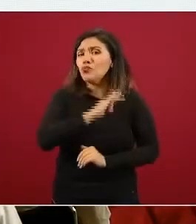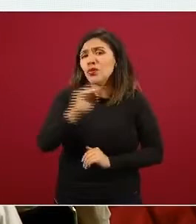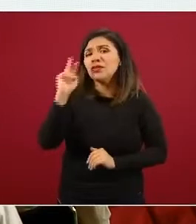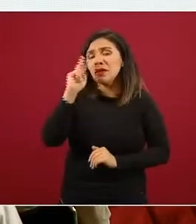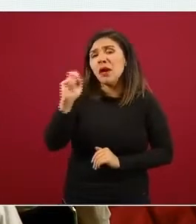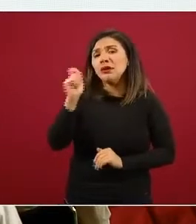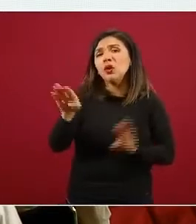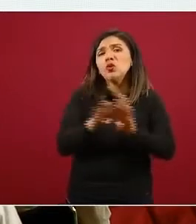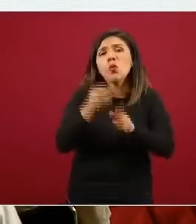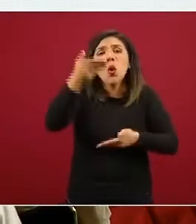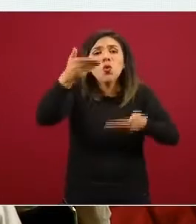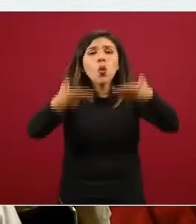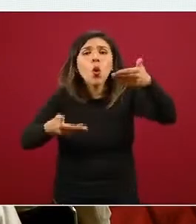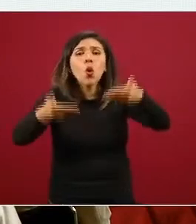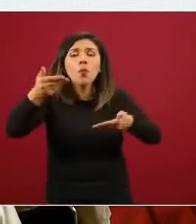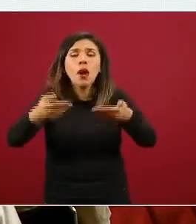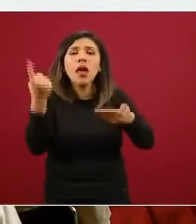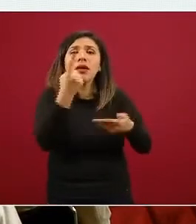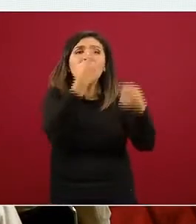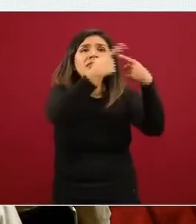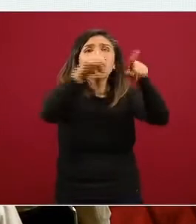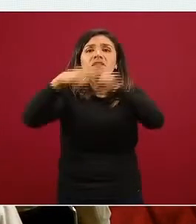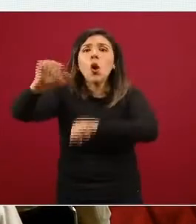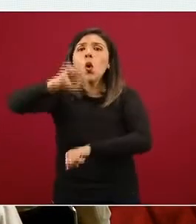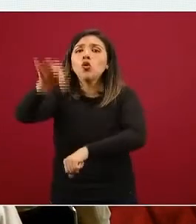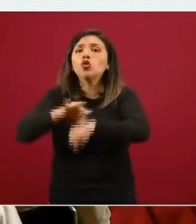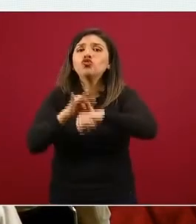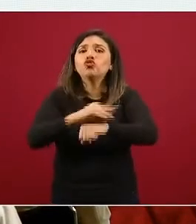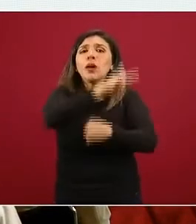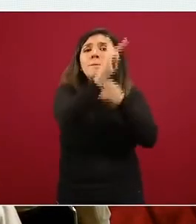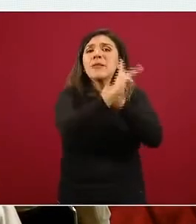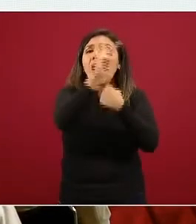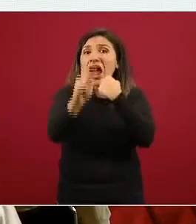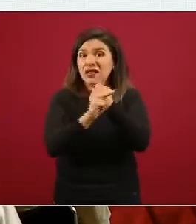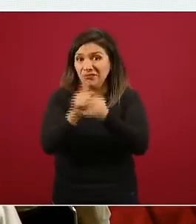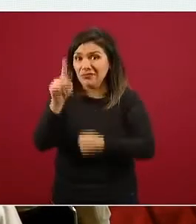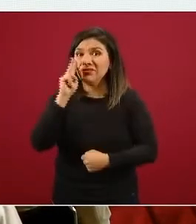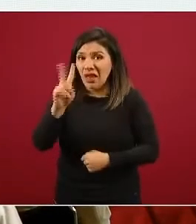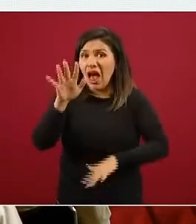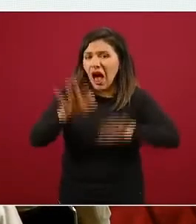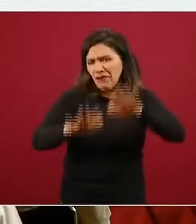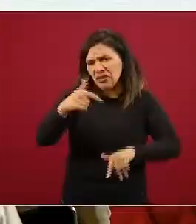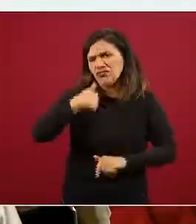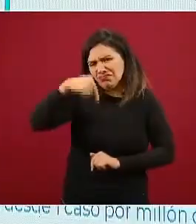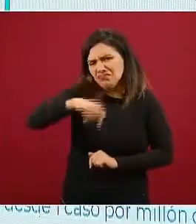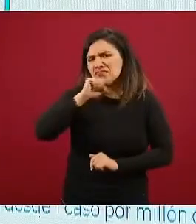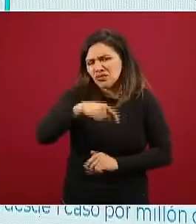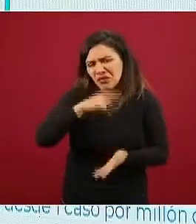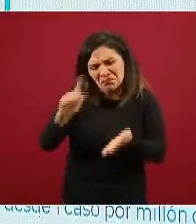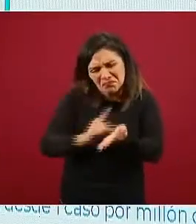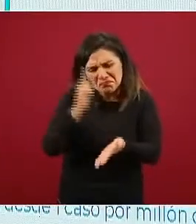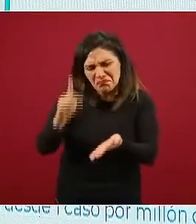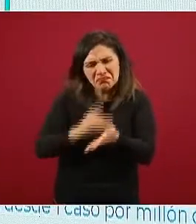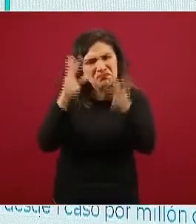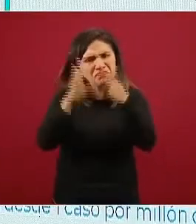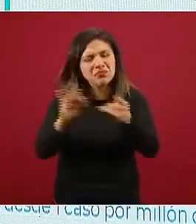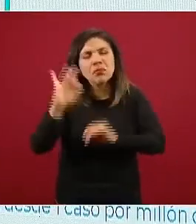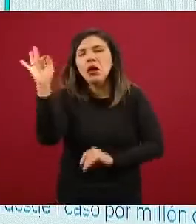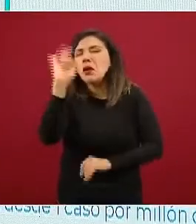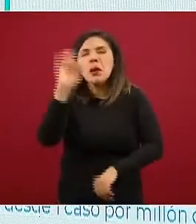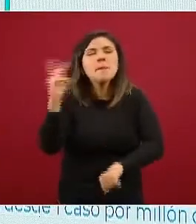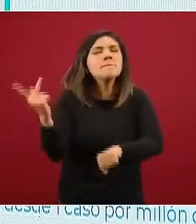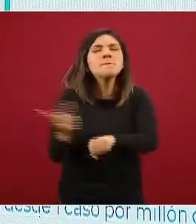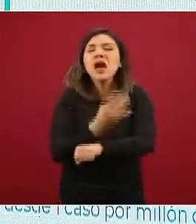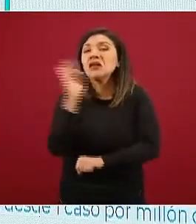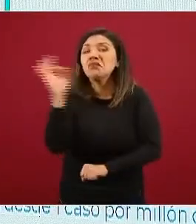como la comparación con respecto a otras realidades. Ya muchas veces lo hemos explicado aquí con respecto a lo que hubiera ocurrido